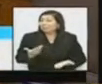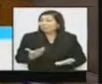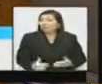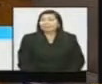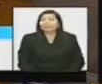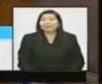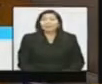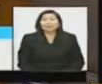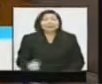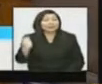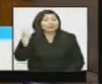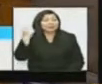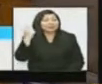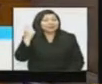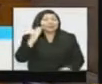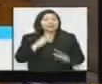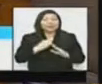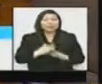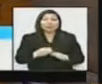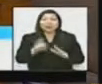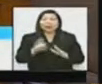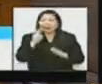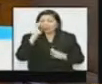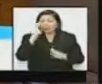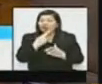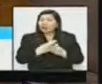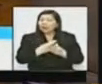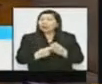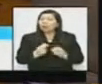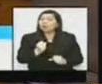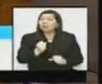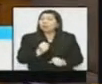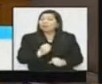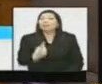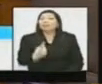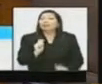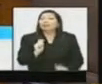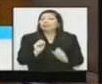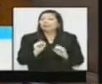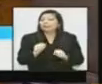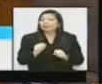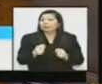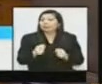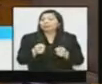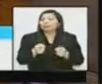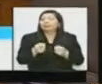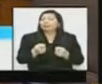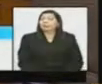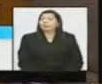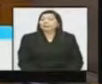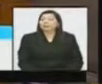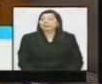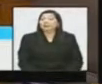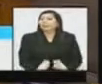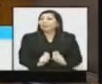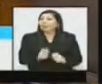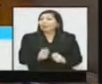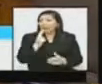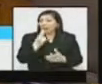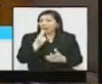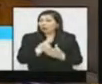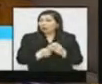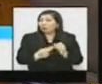que se encontró también que no solamente eran los puestos automatizado de cuello